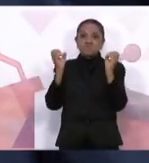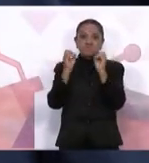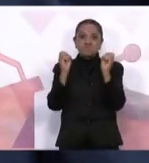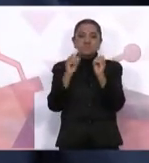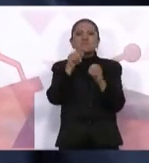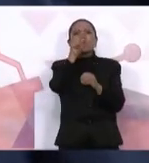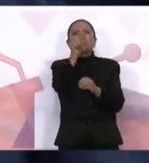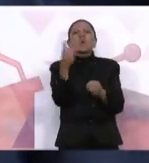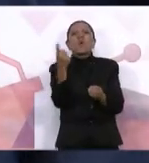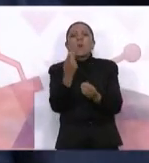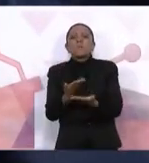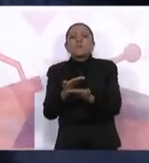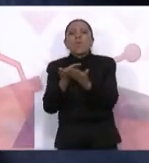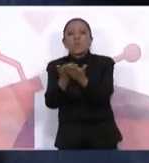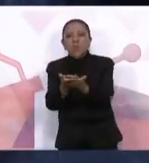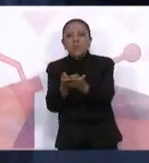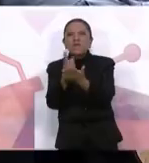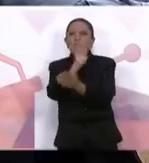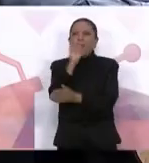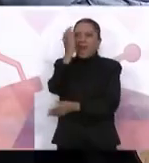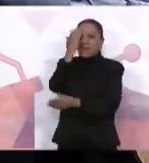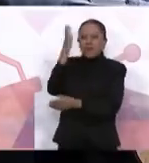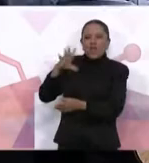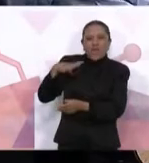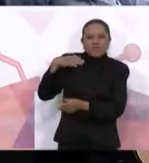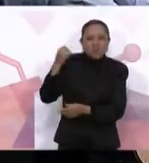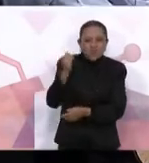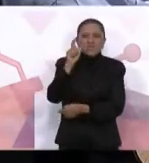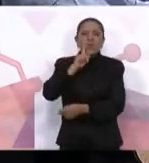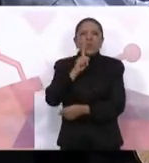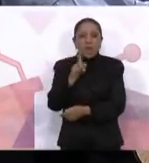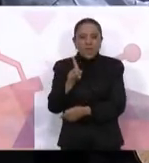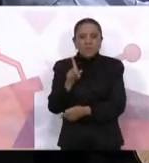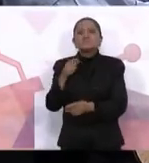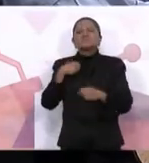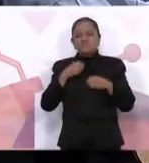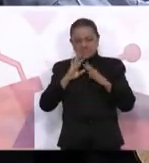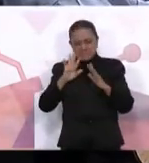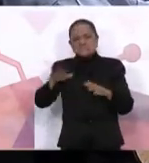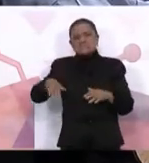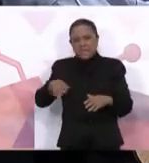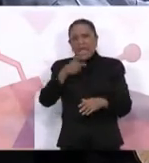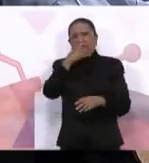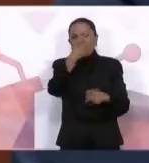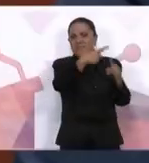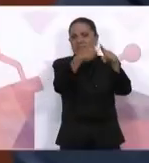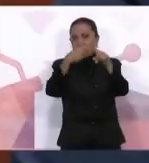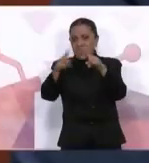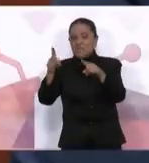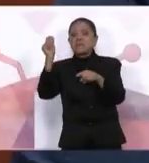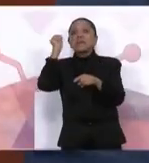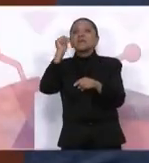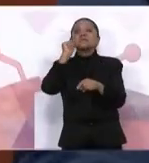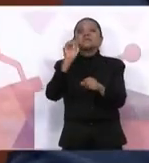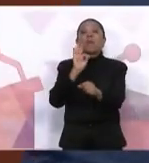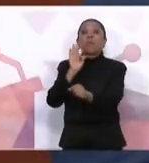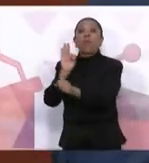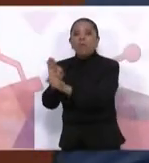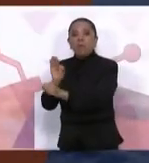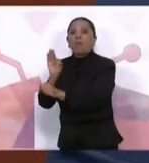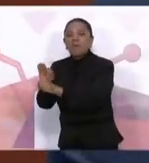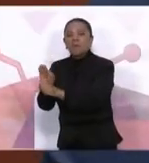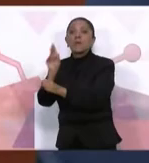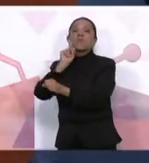de las mujeres bueno yo lo he mencionado en varias ocasiones siempre debemos de estar de las mujeres apoyando las porque son el